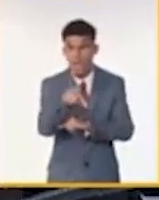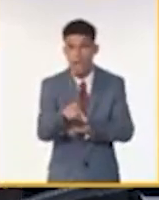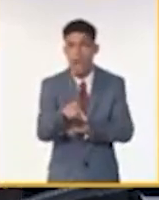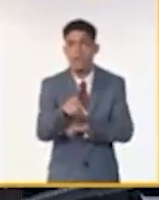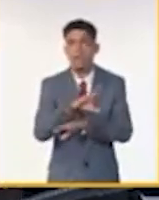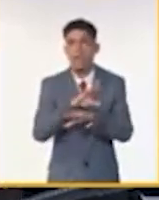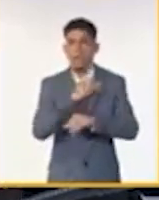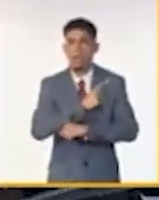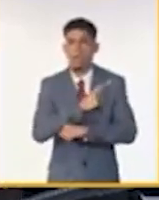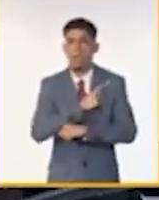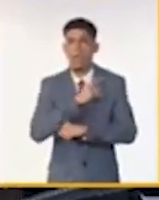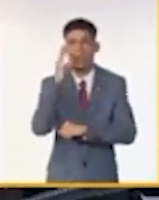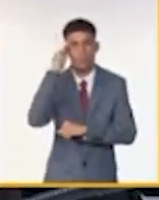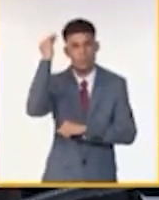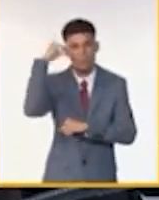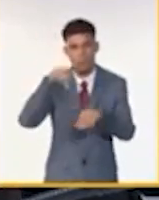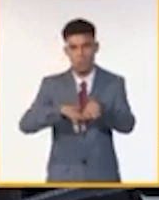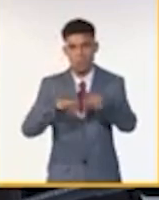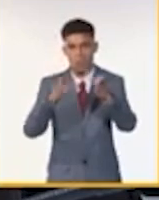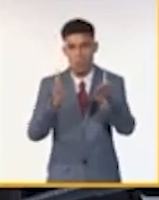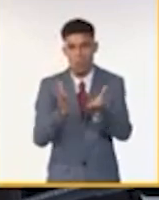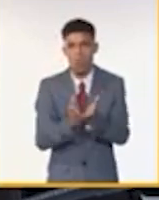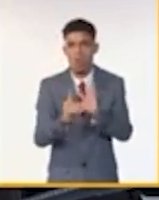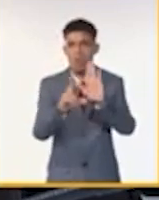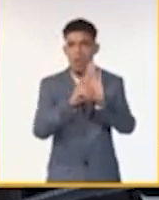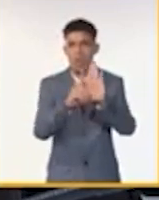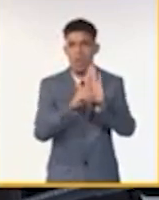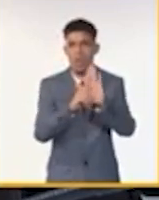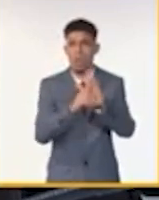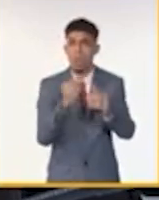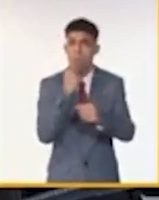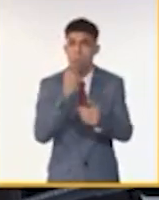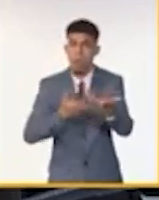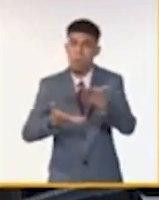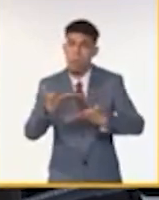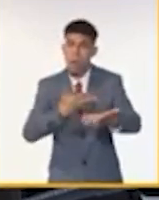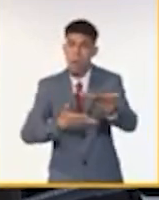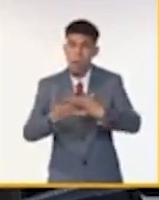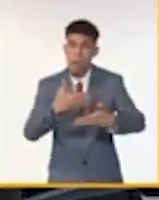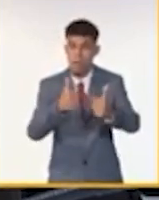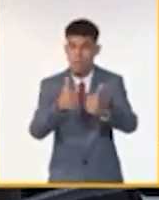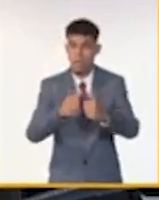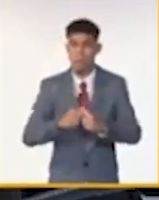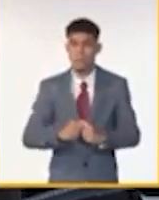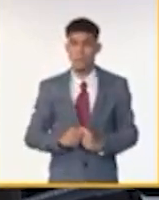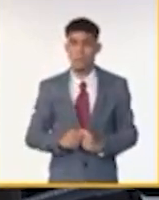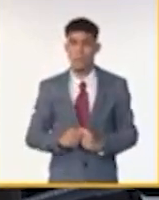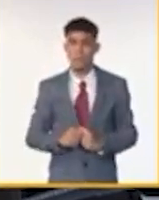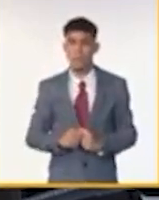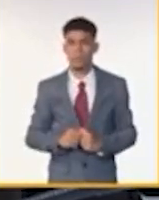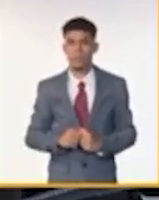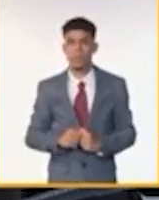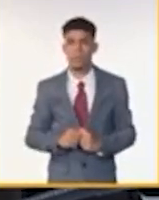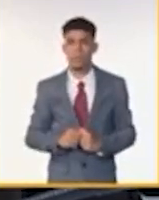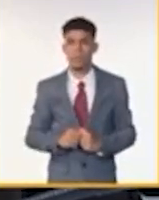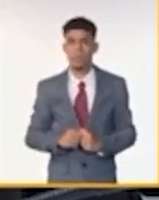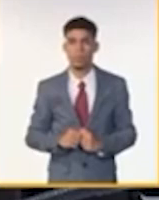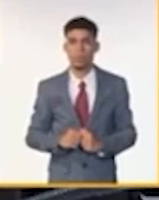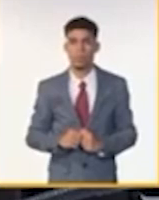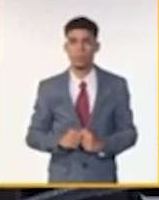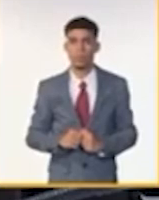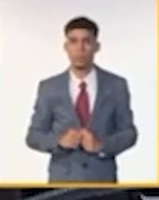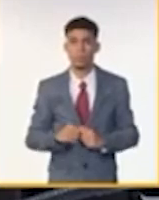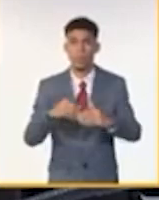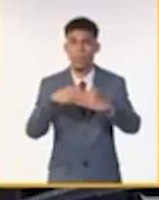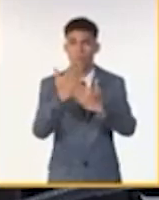arribar a la sesión ya plenaria de la de la asamblea nacional En este sentido y cumpliendo esto los